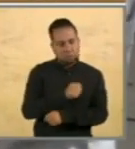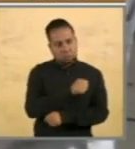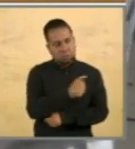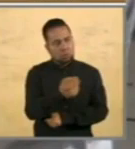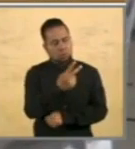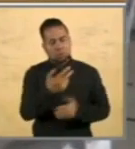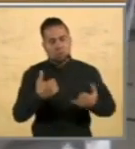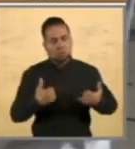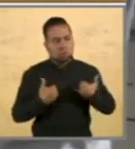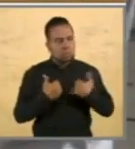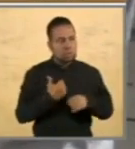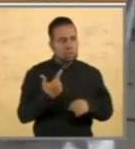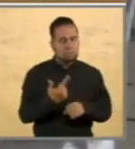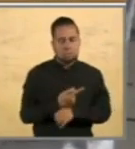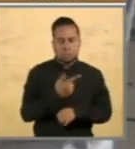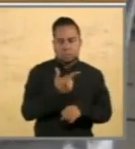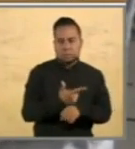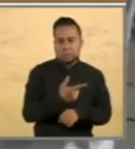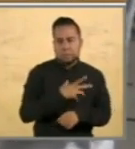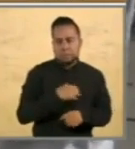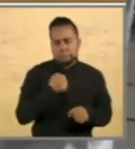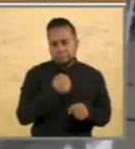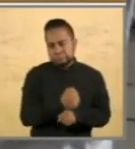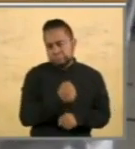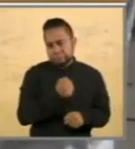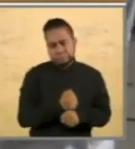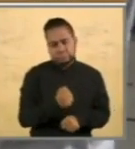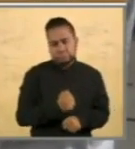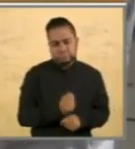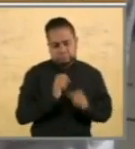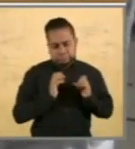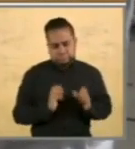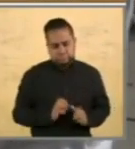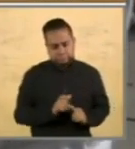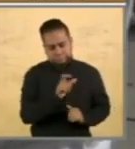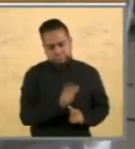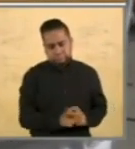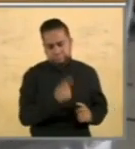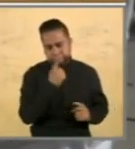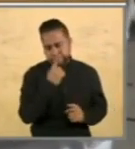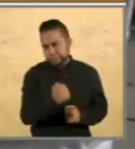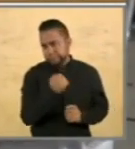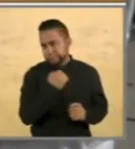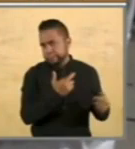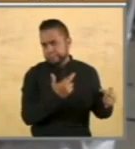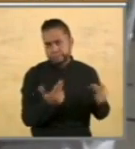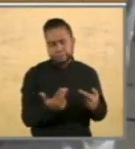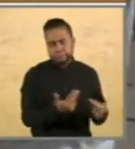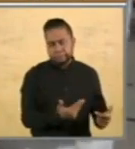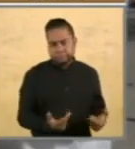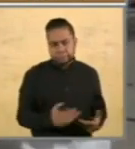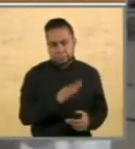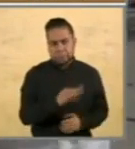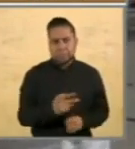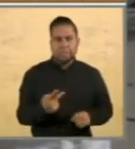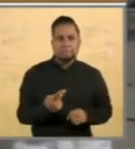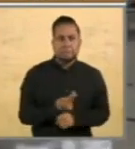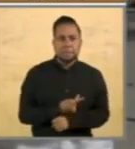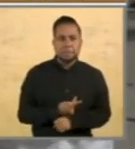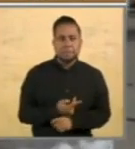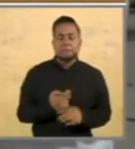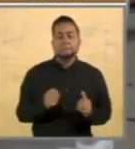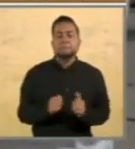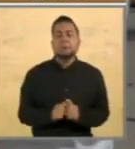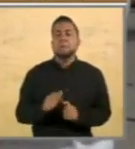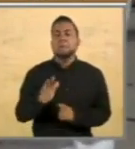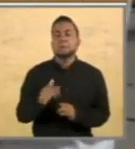jóvenes que fueron encontrados también con signos de tortura y ya con sus cuerpos prácticamente putrefactos Sí qué pasó con el